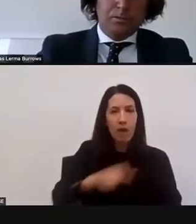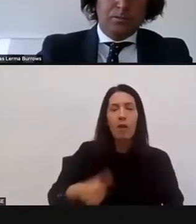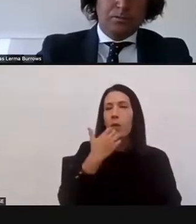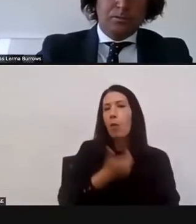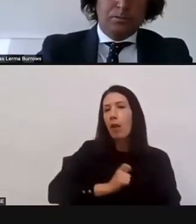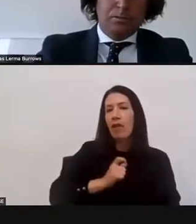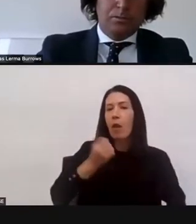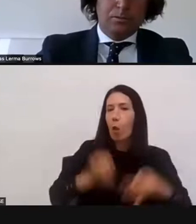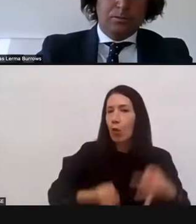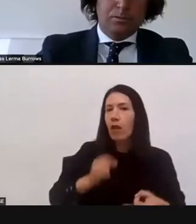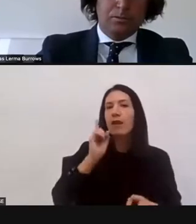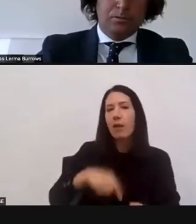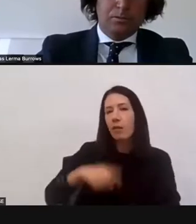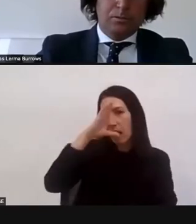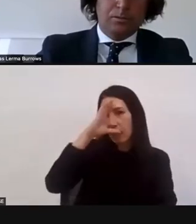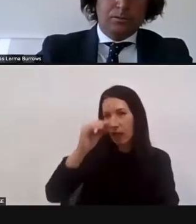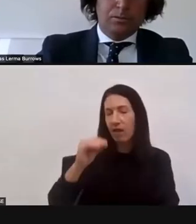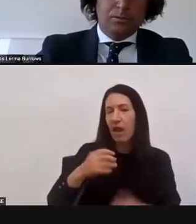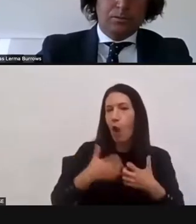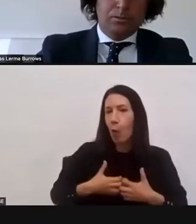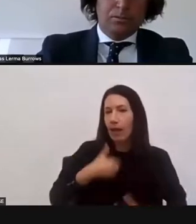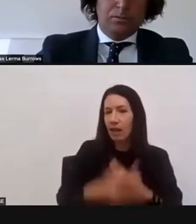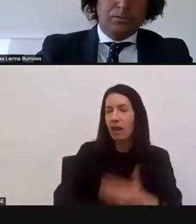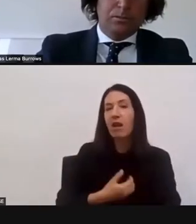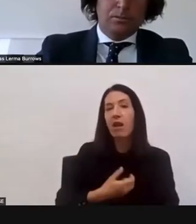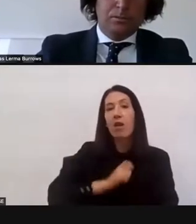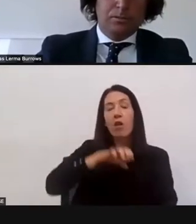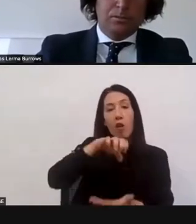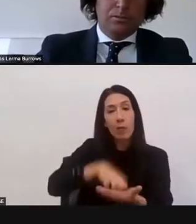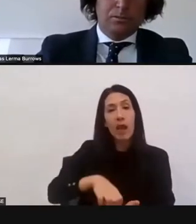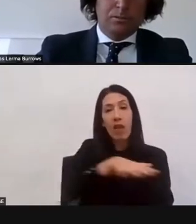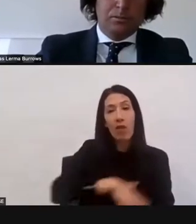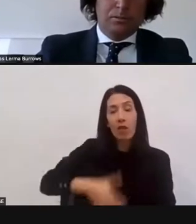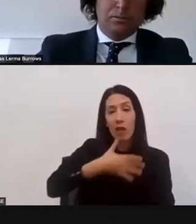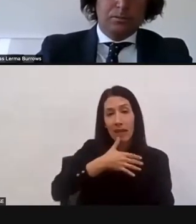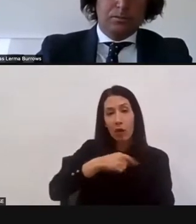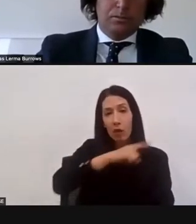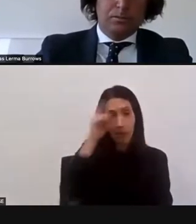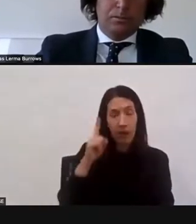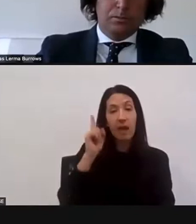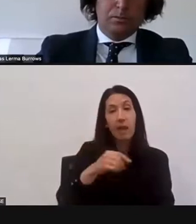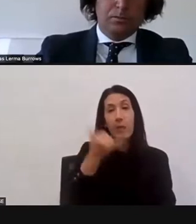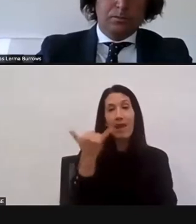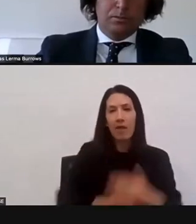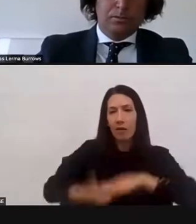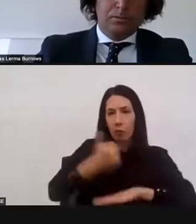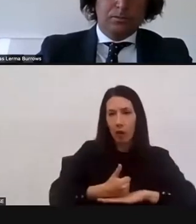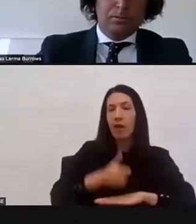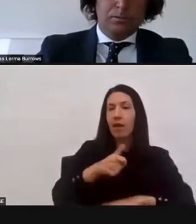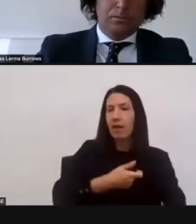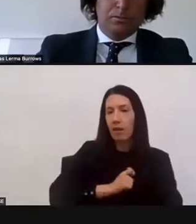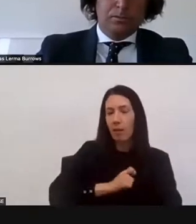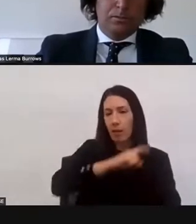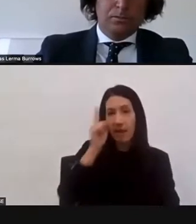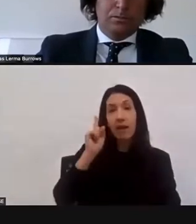e Inteligencia Operativa, en la Comisaría de Distrito de Retiro de Madrid, en la Jefatura Superior de Policía de Madrid, en la Comisaría